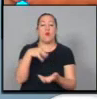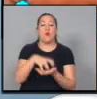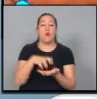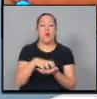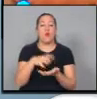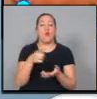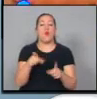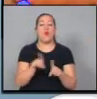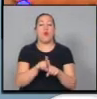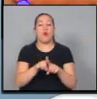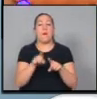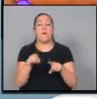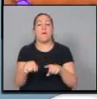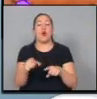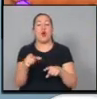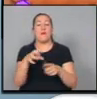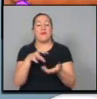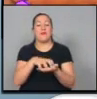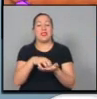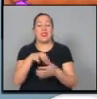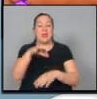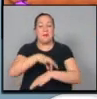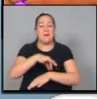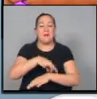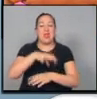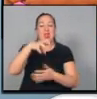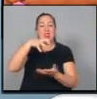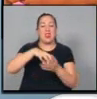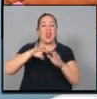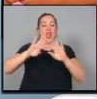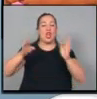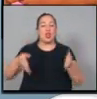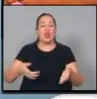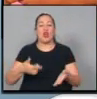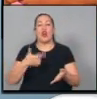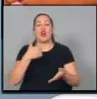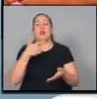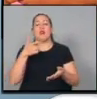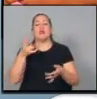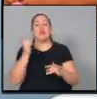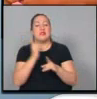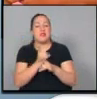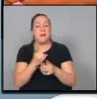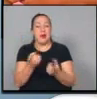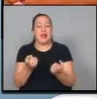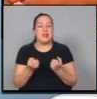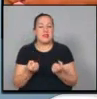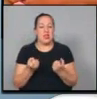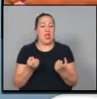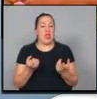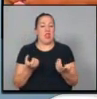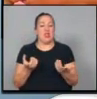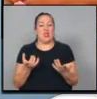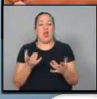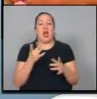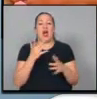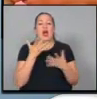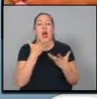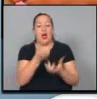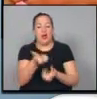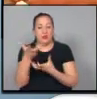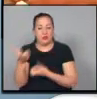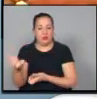en este caso cuando atacan a los bomberos. Son de extrema necesidad y están siempre allí sirviendo a